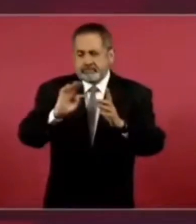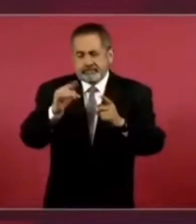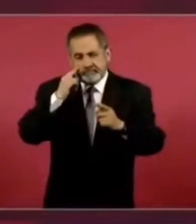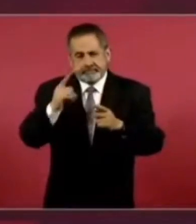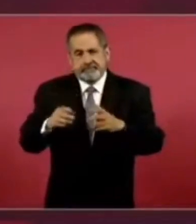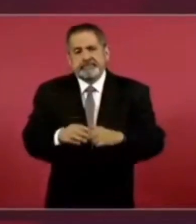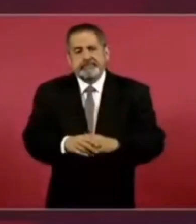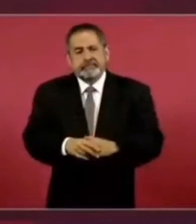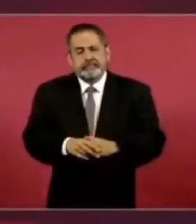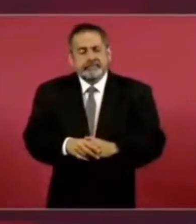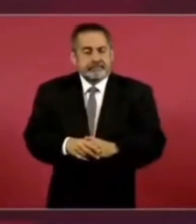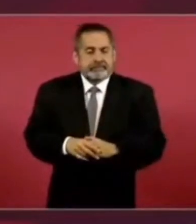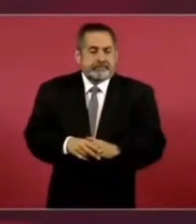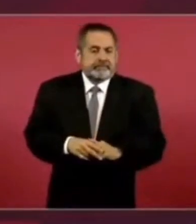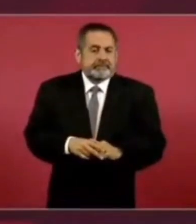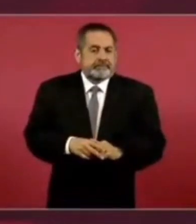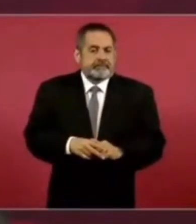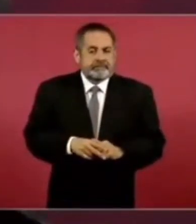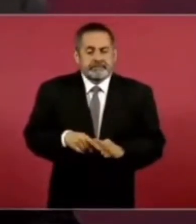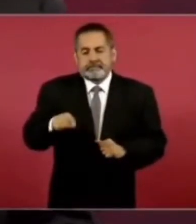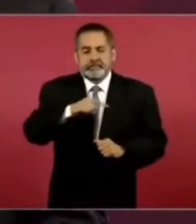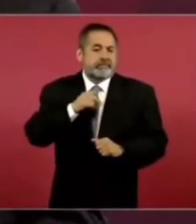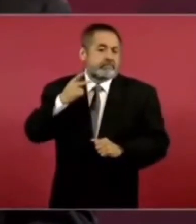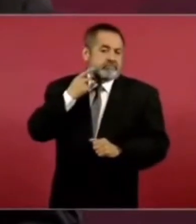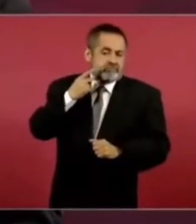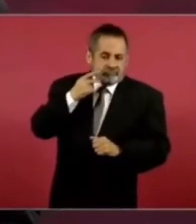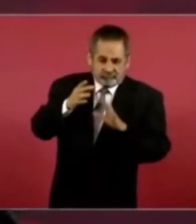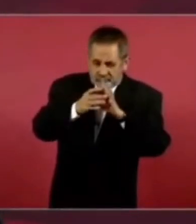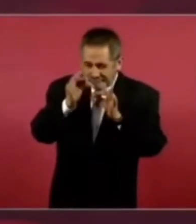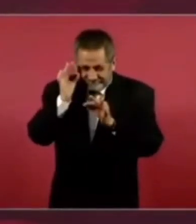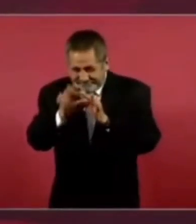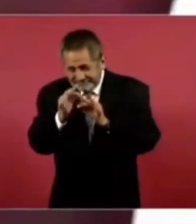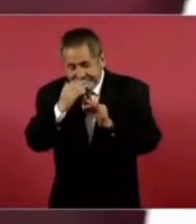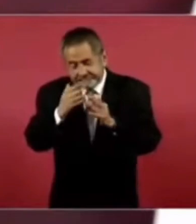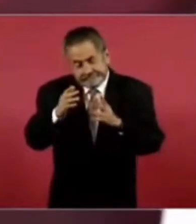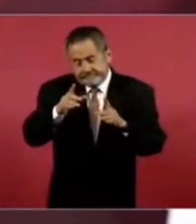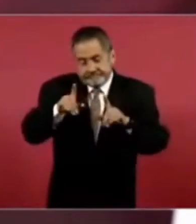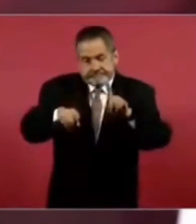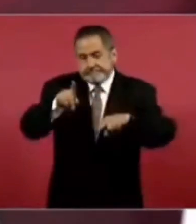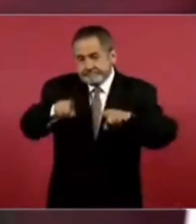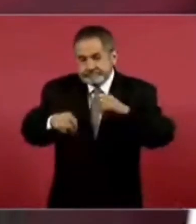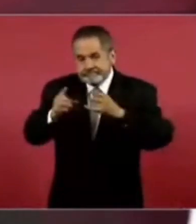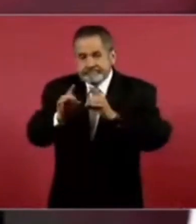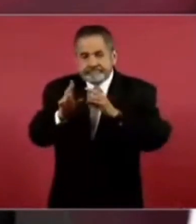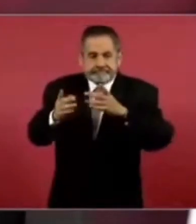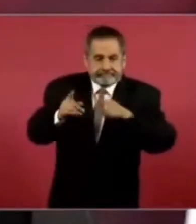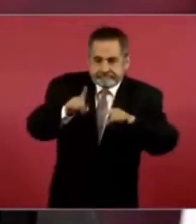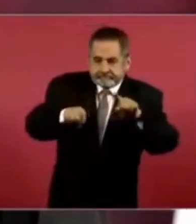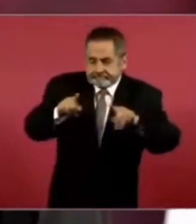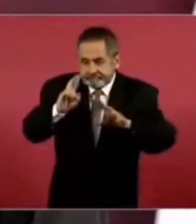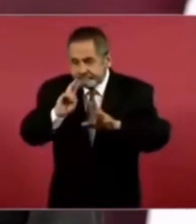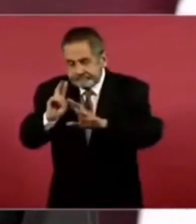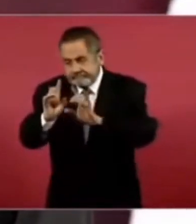posibilidades, que tampoco la política es ciencia exacta, es de aproximaciones,